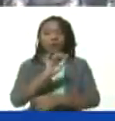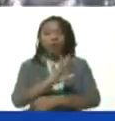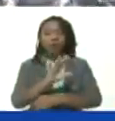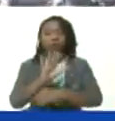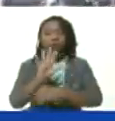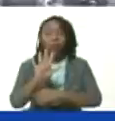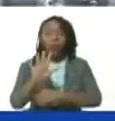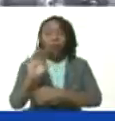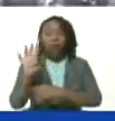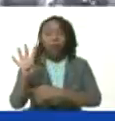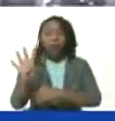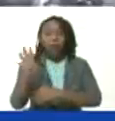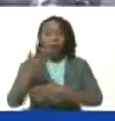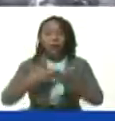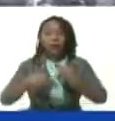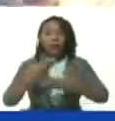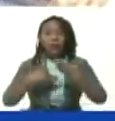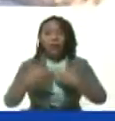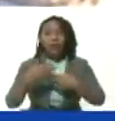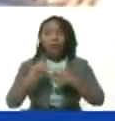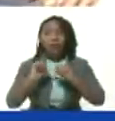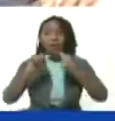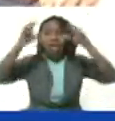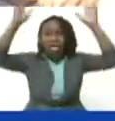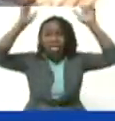18.554 en servicios, empezó a llover,